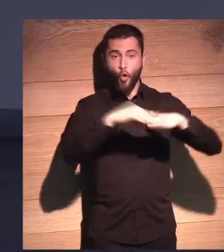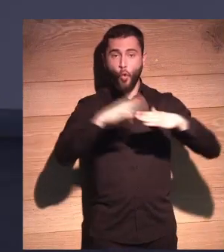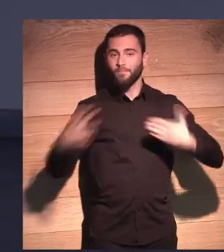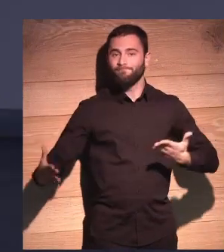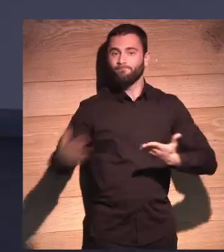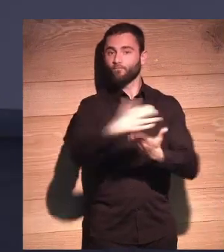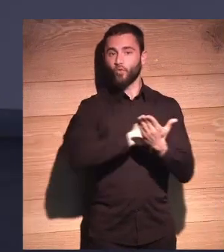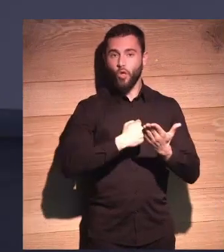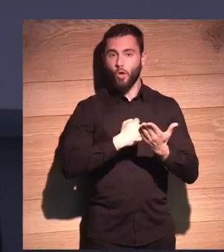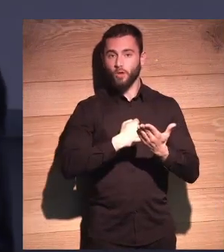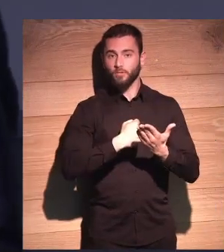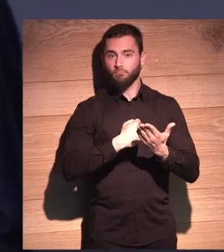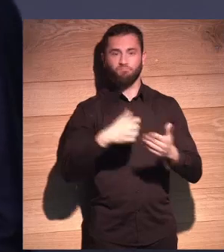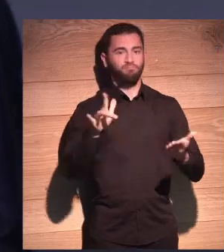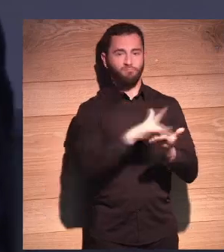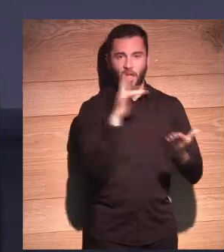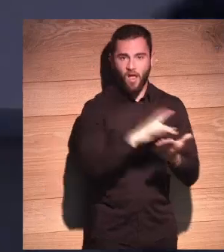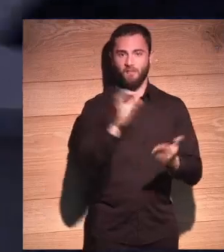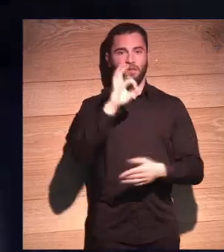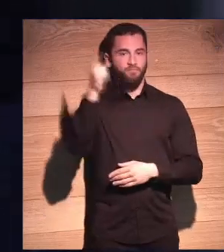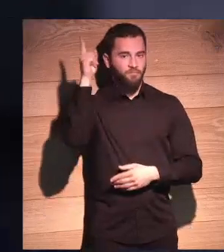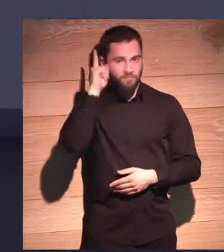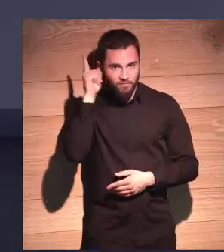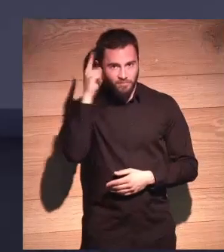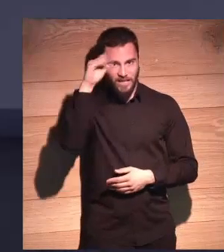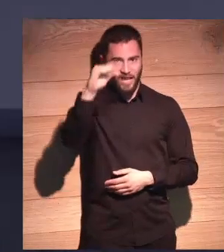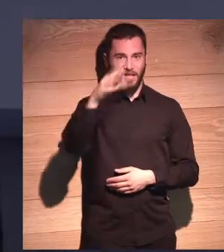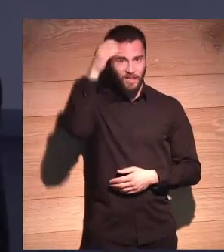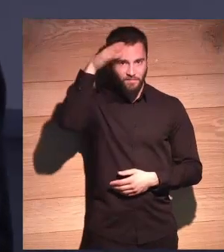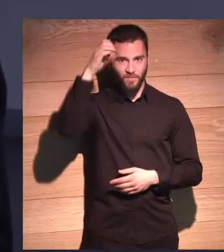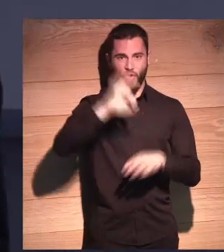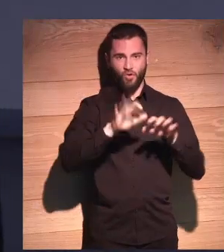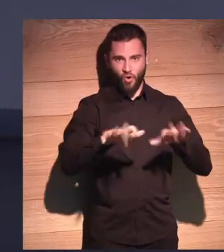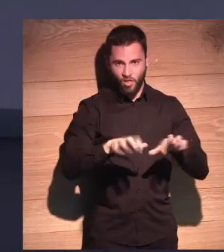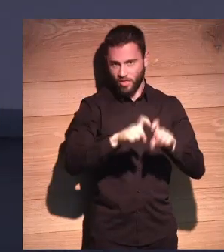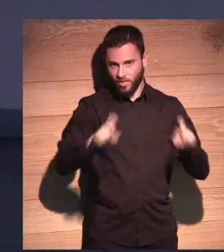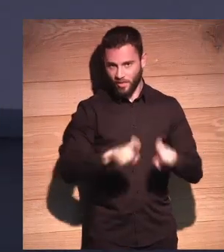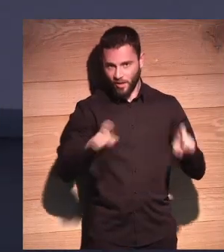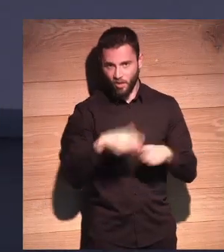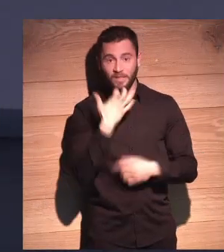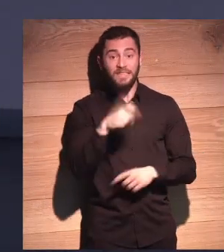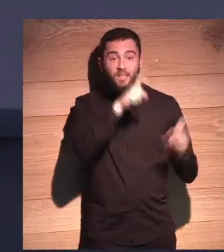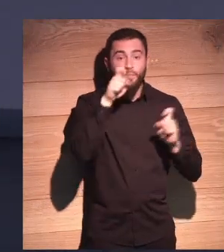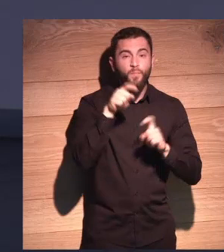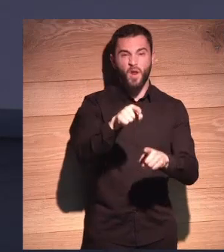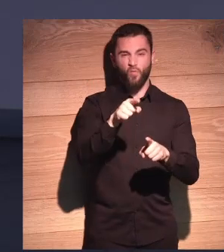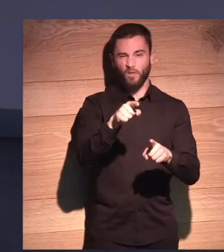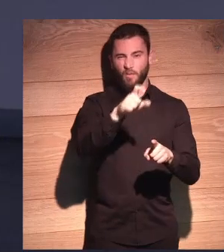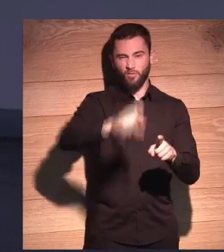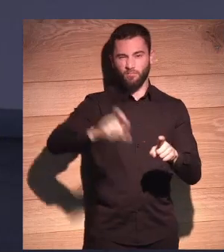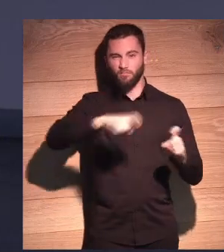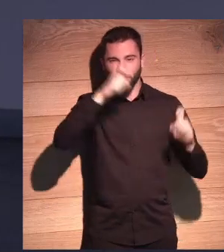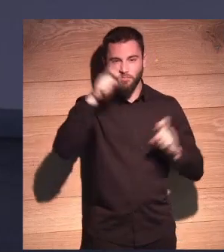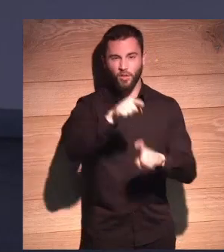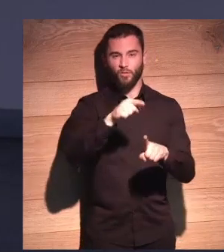usuarios de tabletas, de smartphones, de ordenadores, les preguntáramos si saben